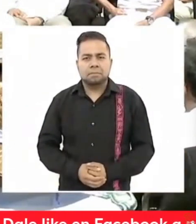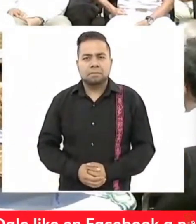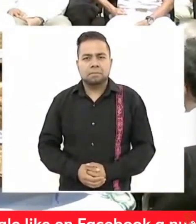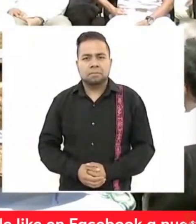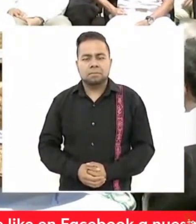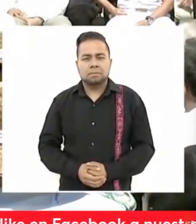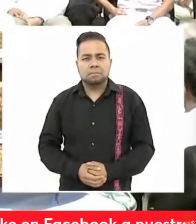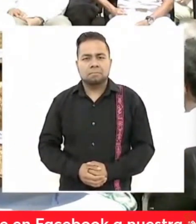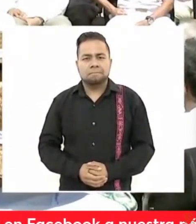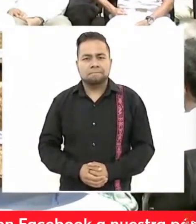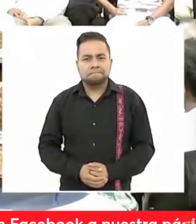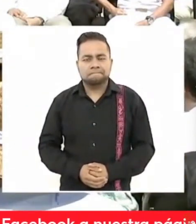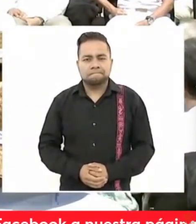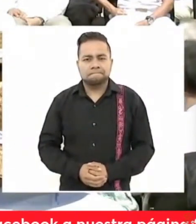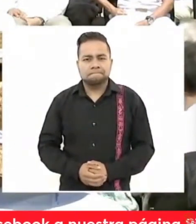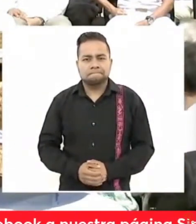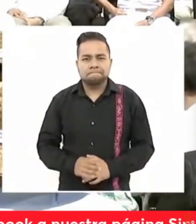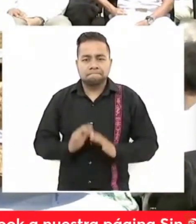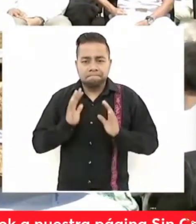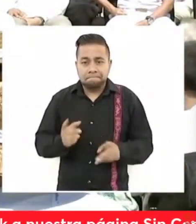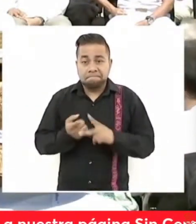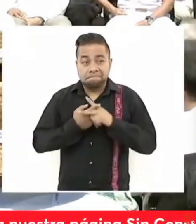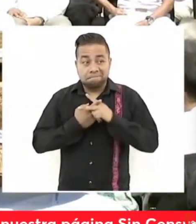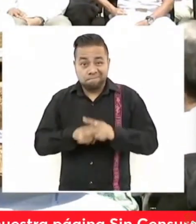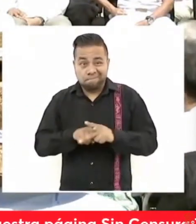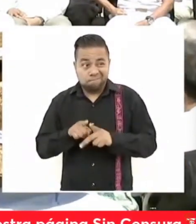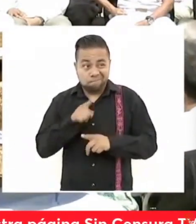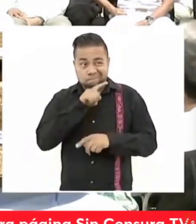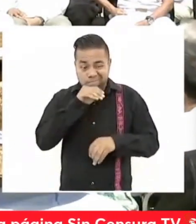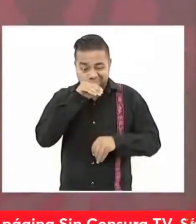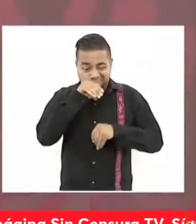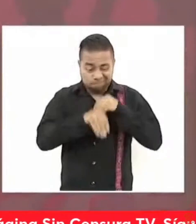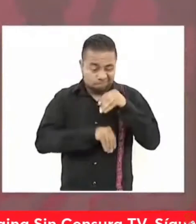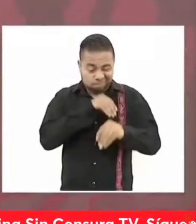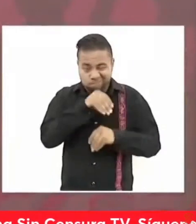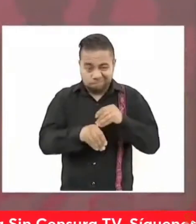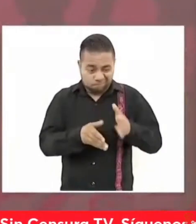se empieza a construir el canal de Panamá,